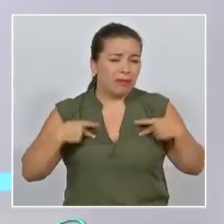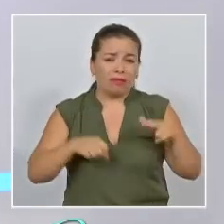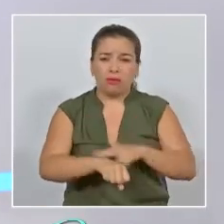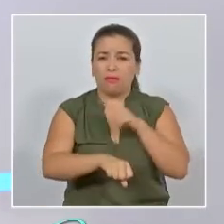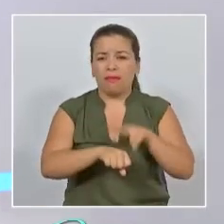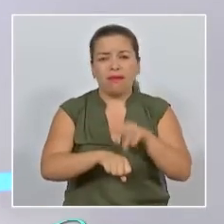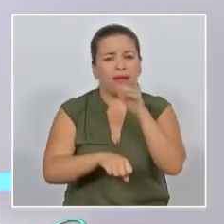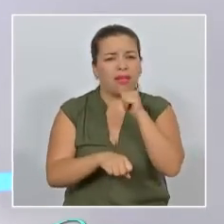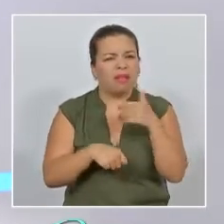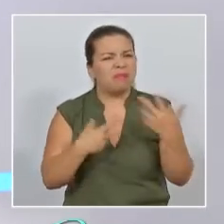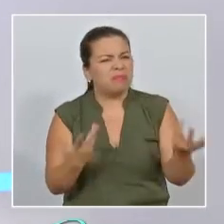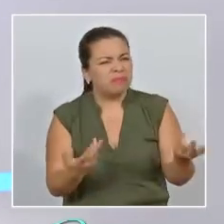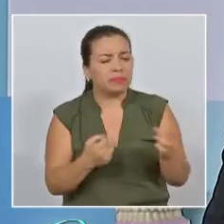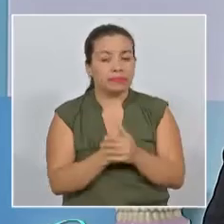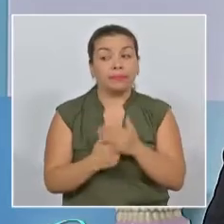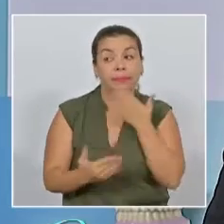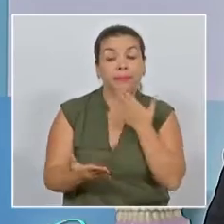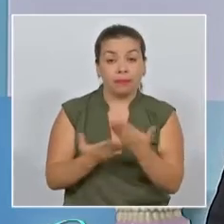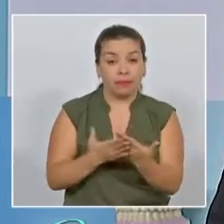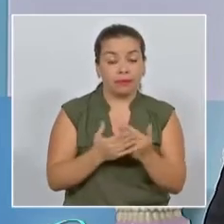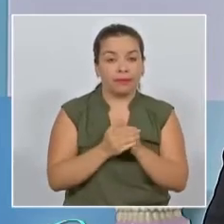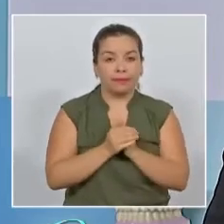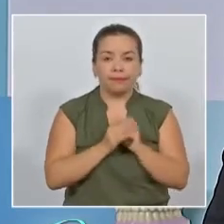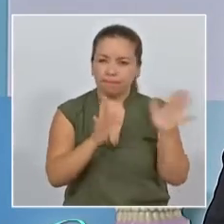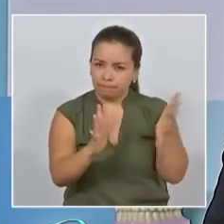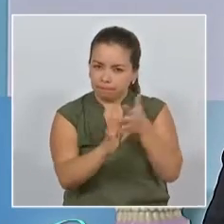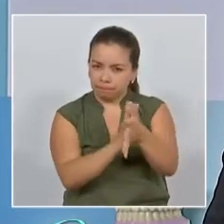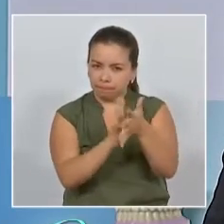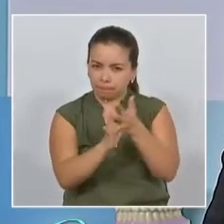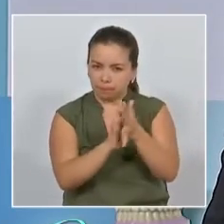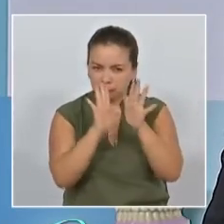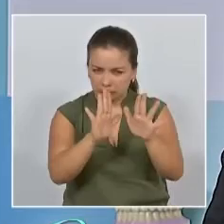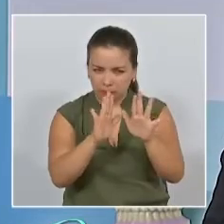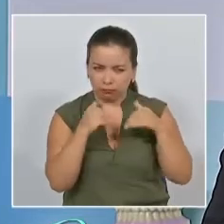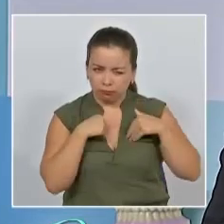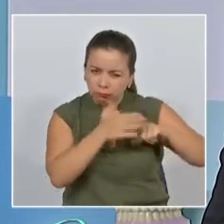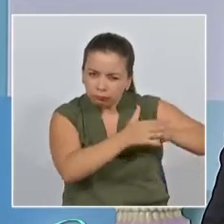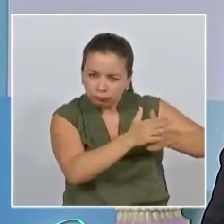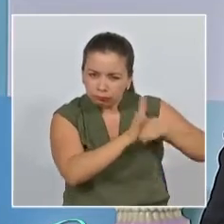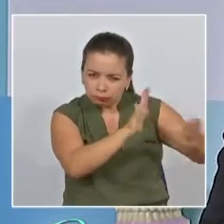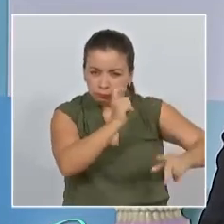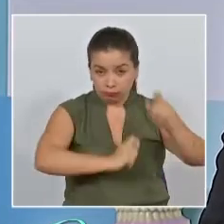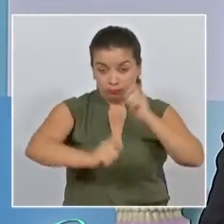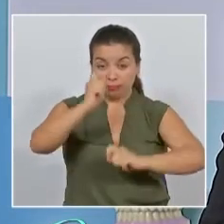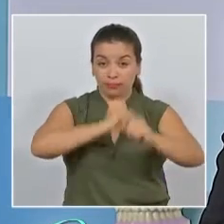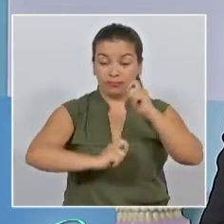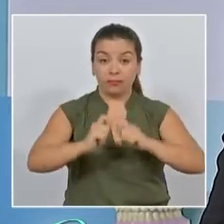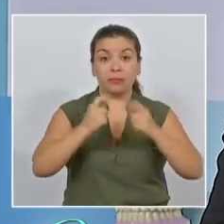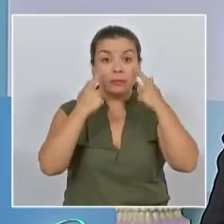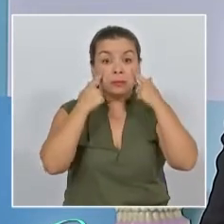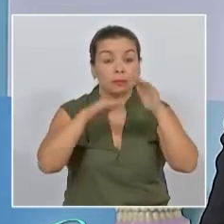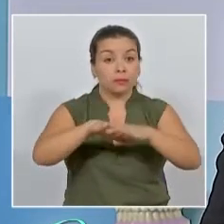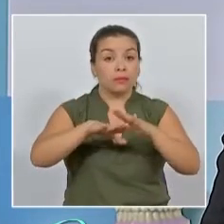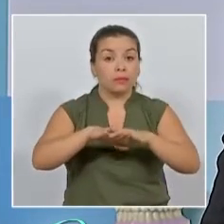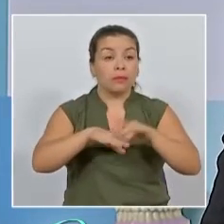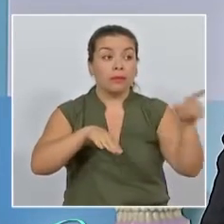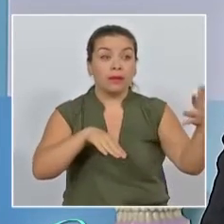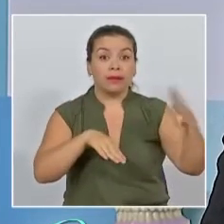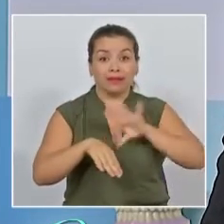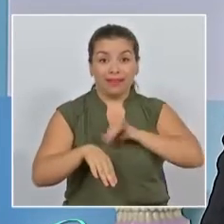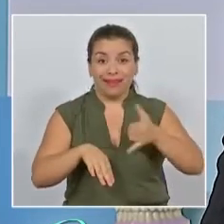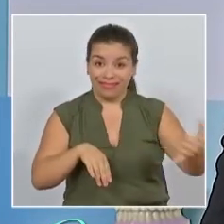Ok, muchísimas gracias. Contestamos después del siguiente paréntesis comercial, por favor. A propósito de Cali, que fue esta llamada,